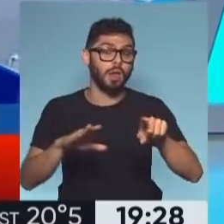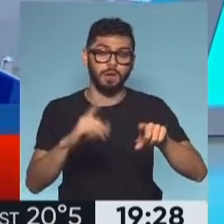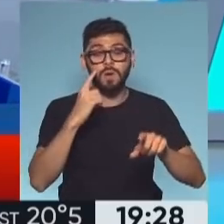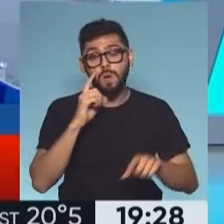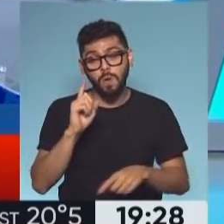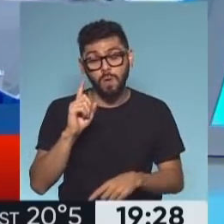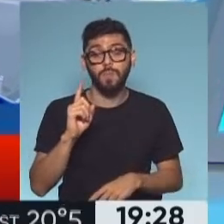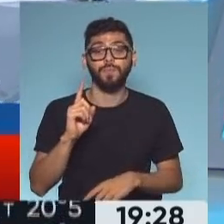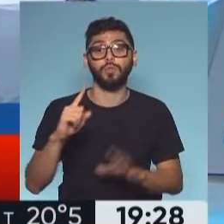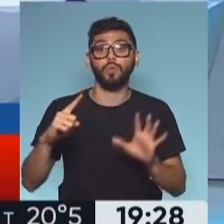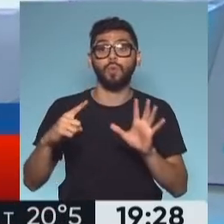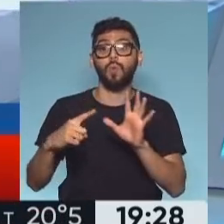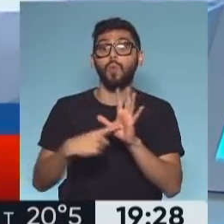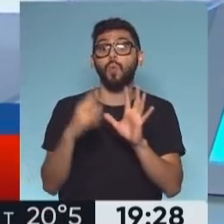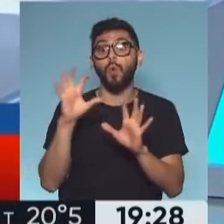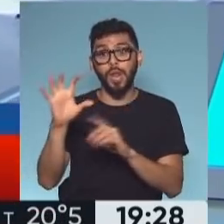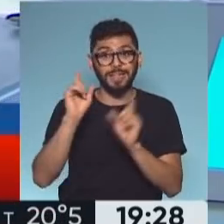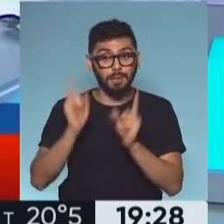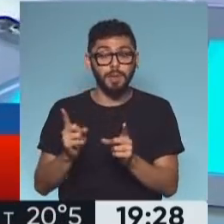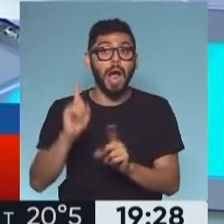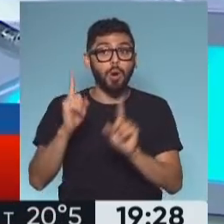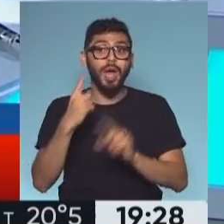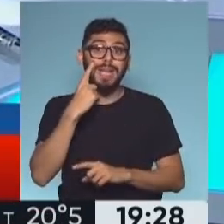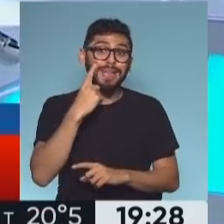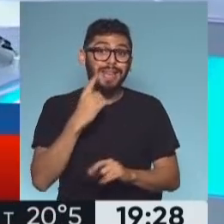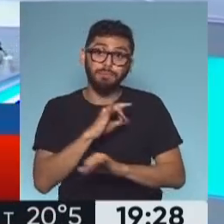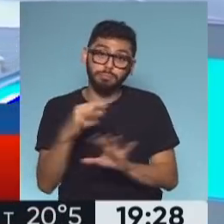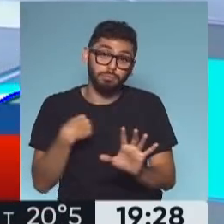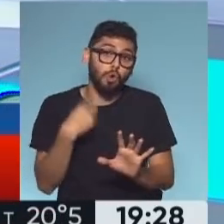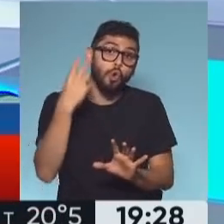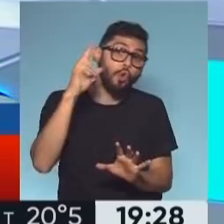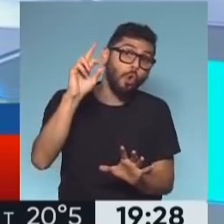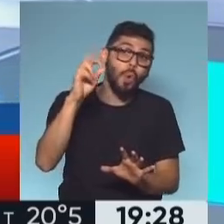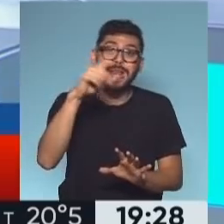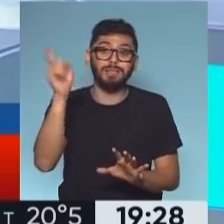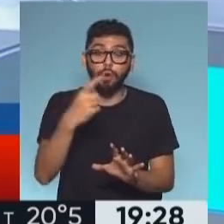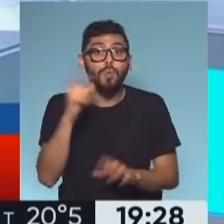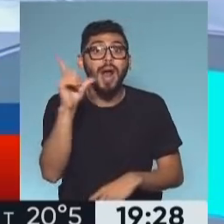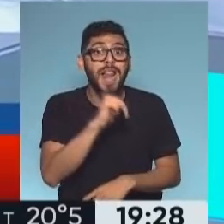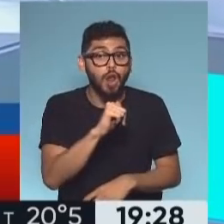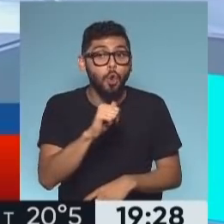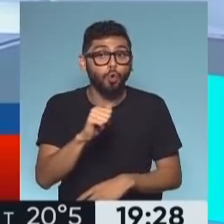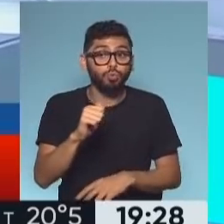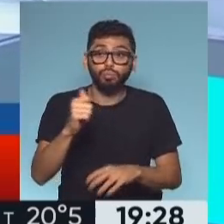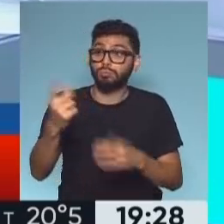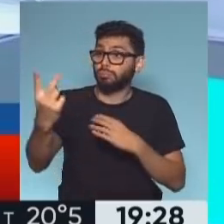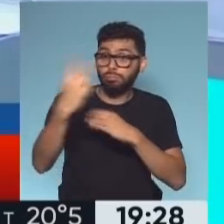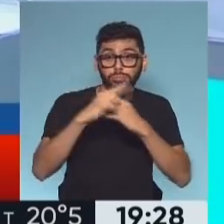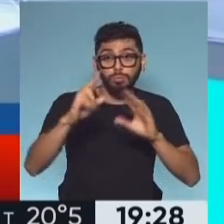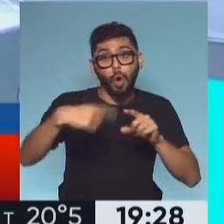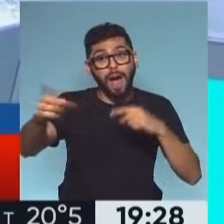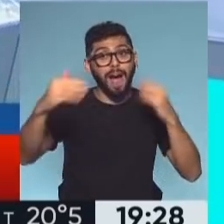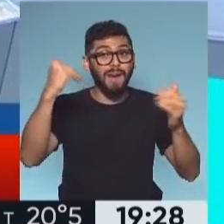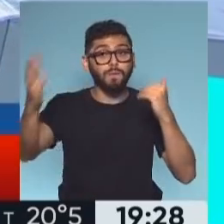Aires, ya en muchos lugares, en el conurbano, también. Hay intendentes que están diciendo, tenemos 90, 100, Lanús, sin ir más lejos, está derivando afuera. O sea, que tienen